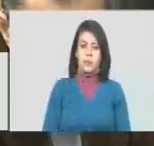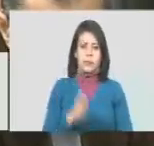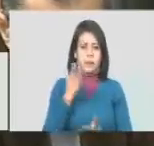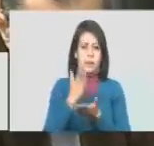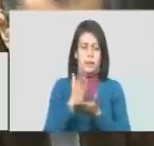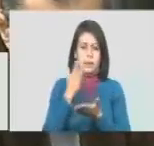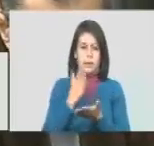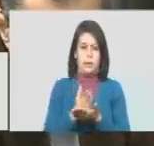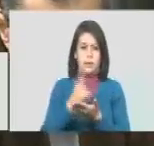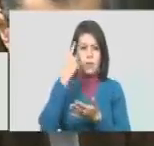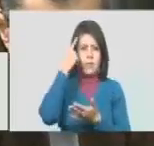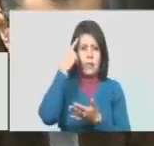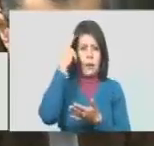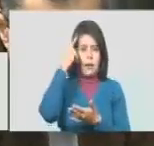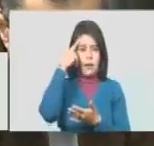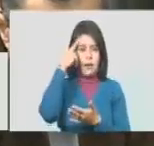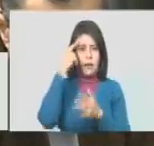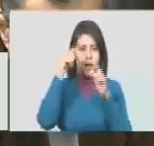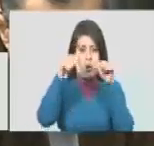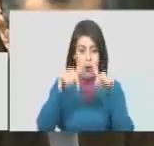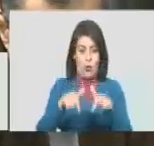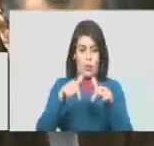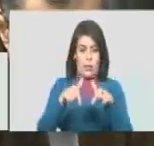siempre reconocer en